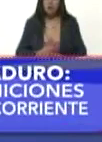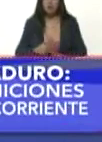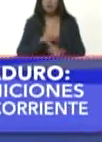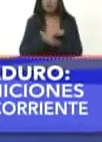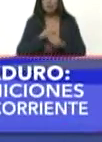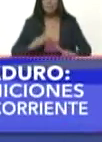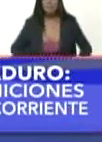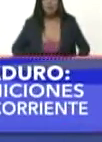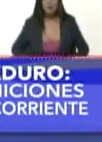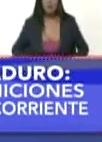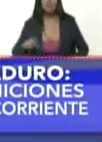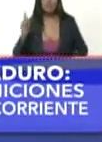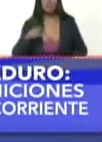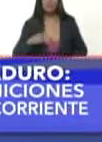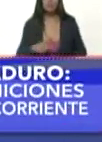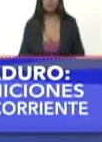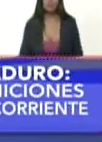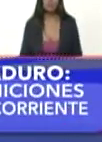Nacional Bolivariana.